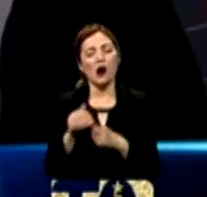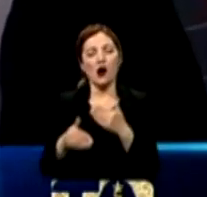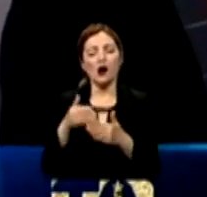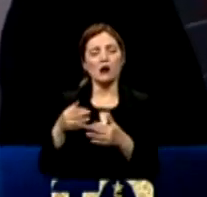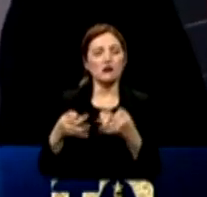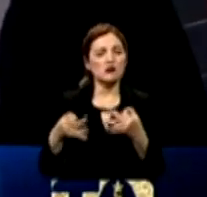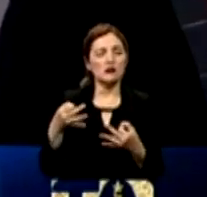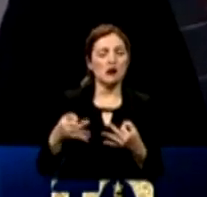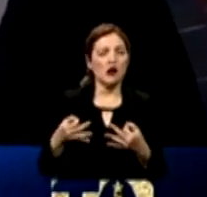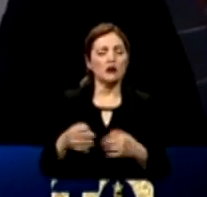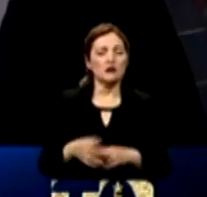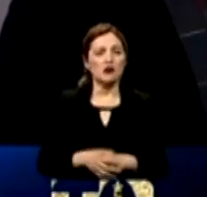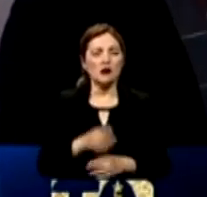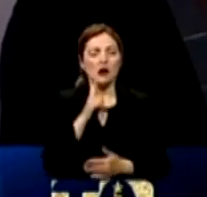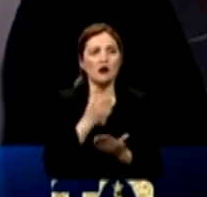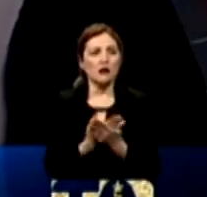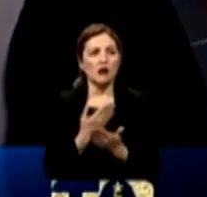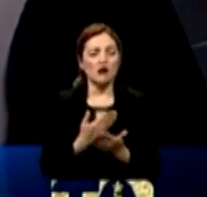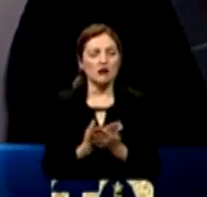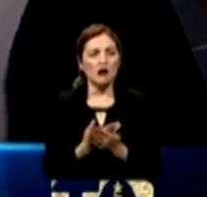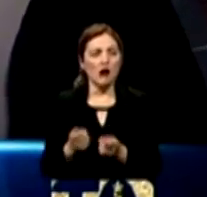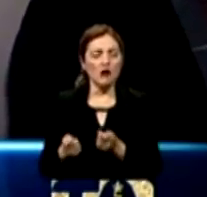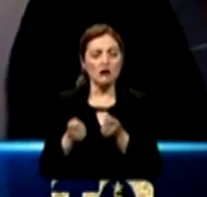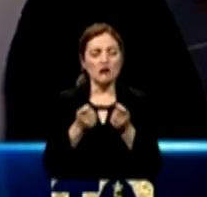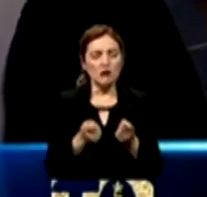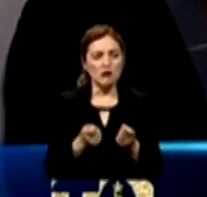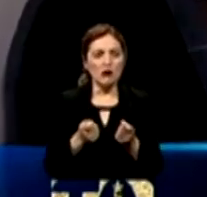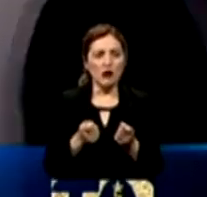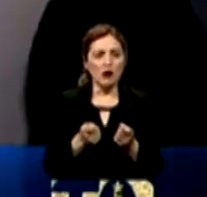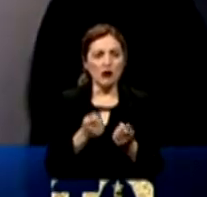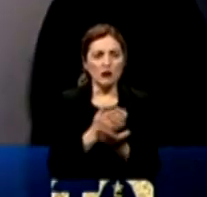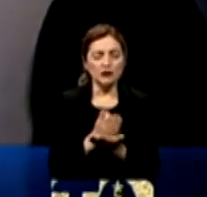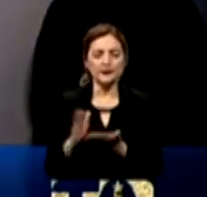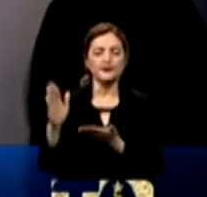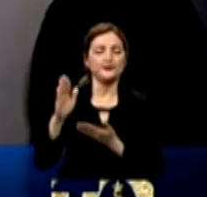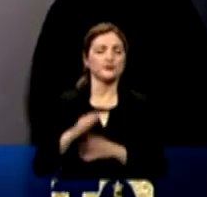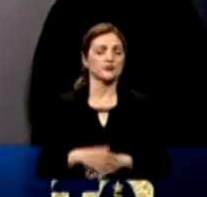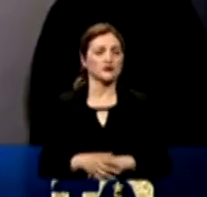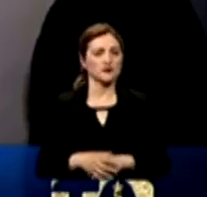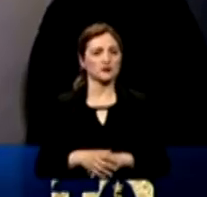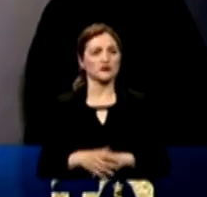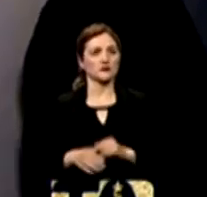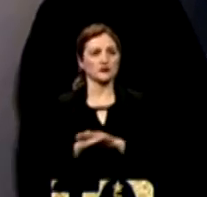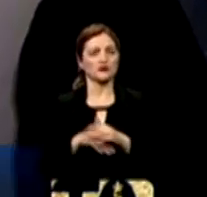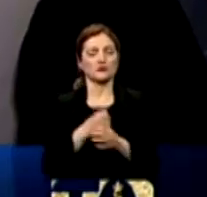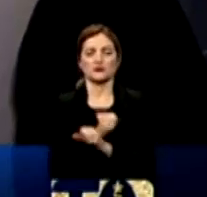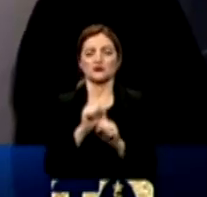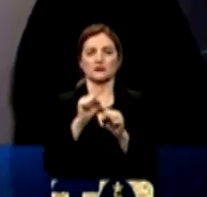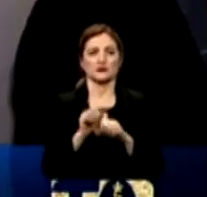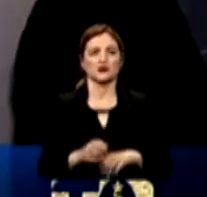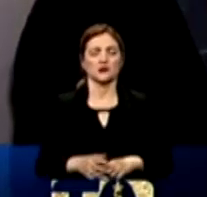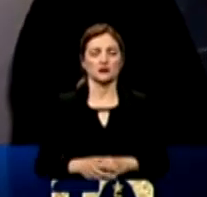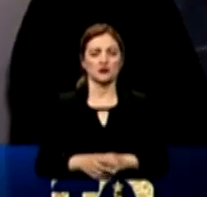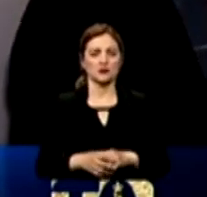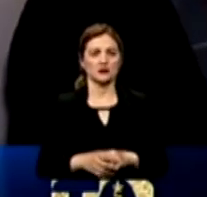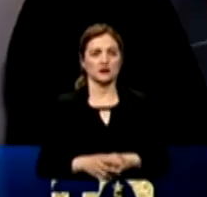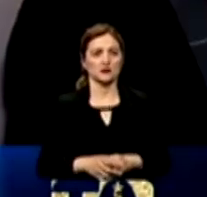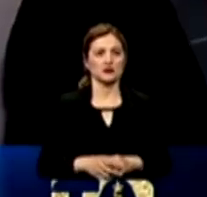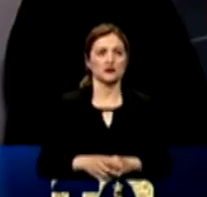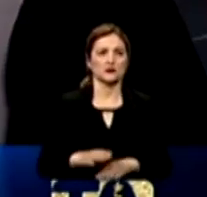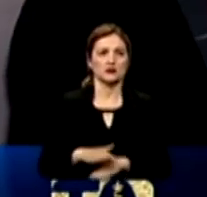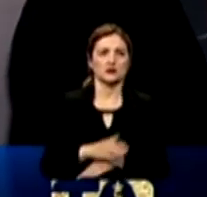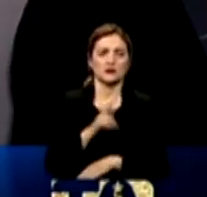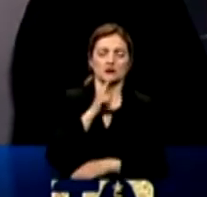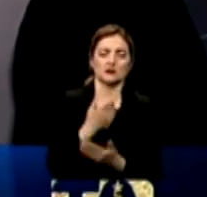juicio, tendrá que excluir las pruebas que han sido indebidamente obtenidas. Que ese es el basamiento de la defensa. Tú no me puedes pedir un llamamiento a juicio con